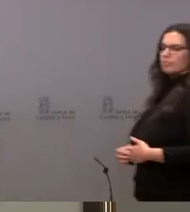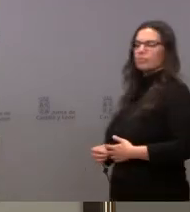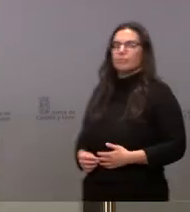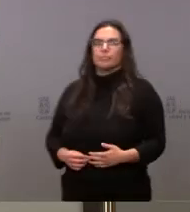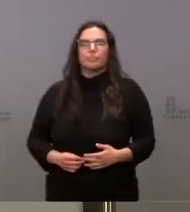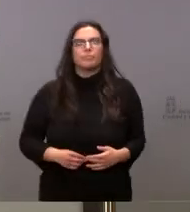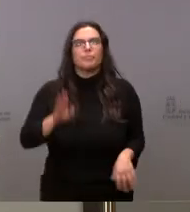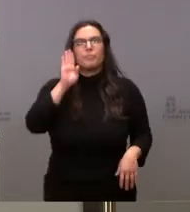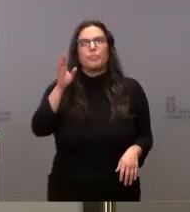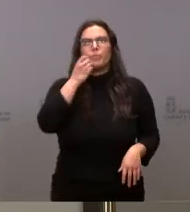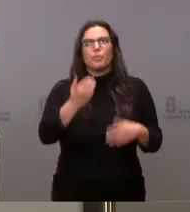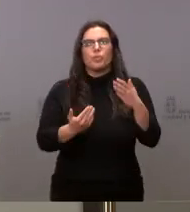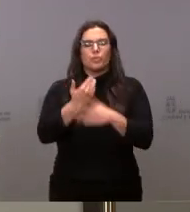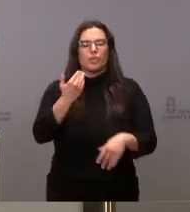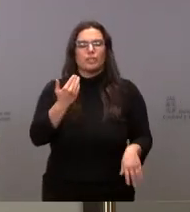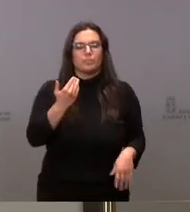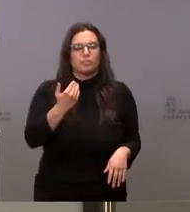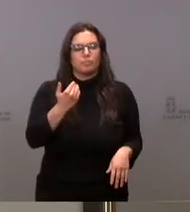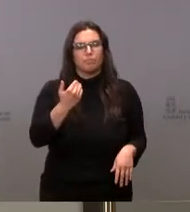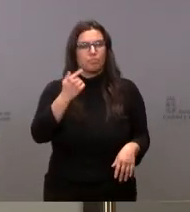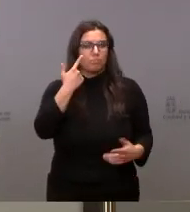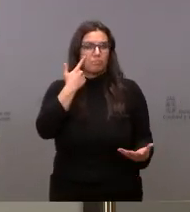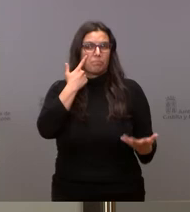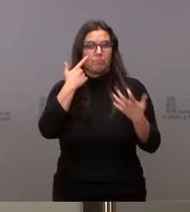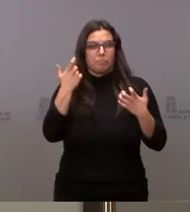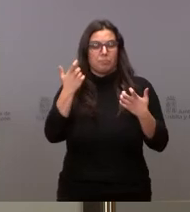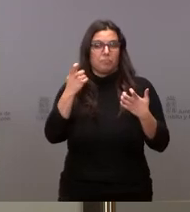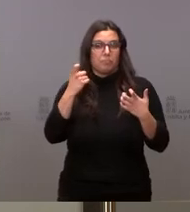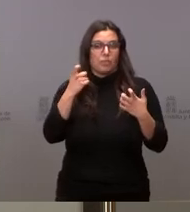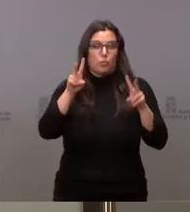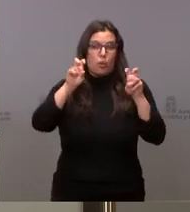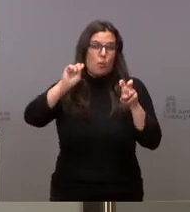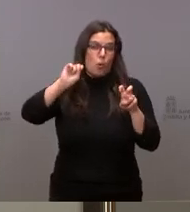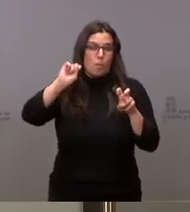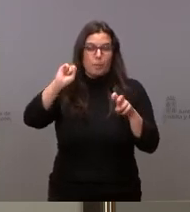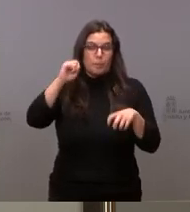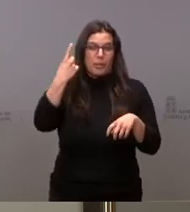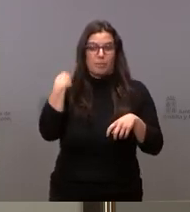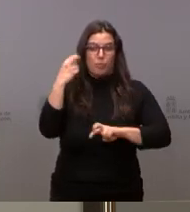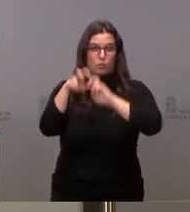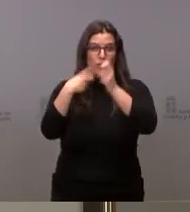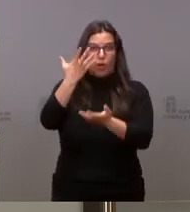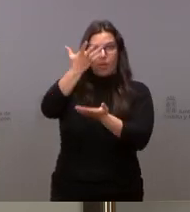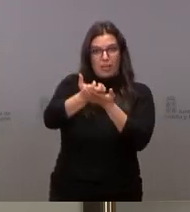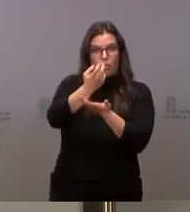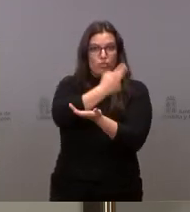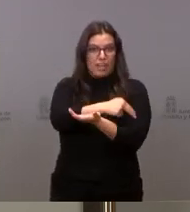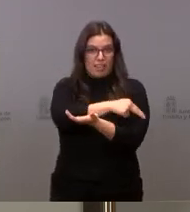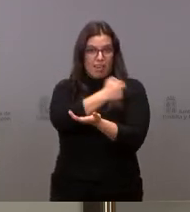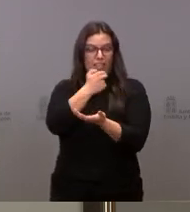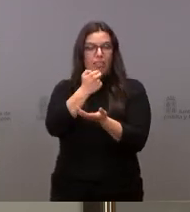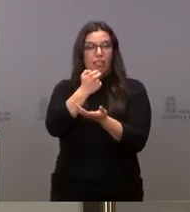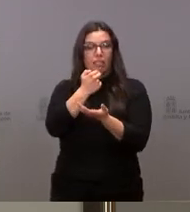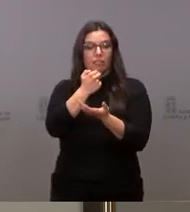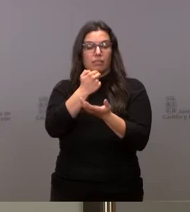duda cuál es la principal novedad que aporta esta actualización del sacyl con esta respecto a lo que hay ahora